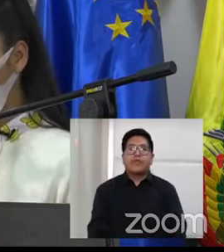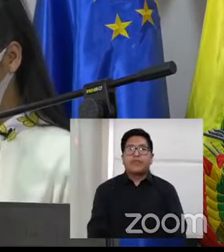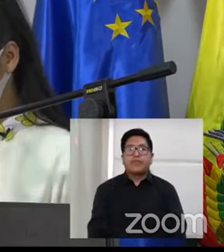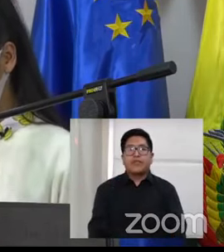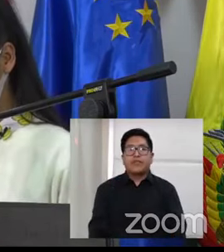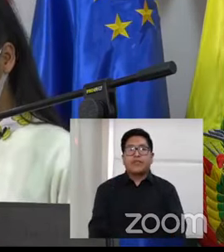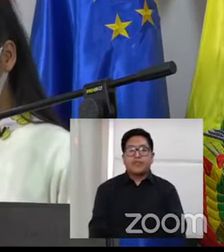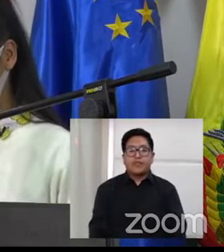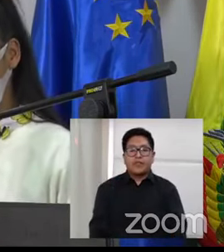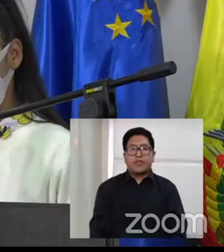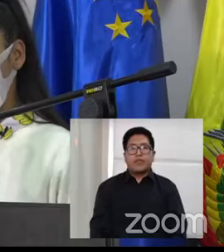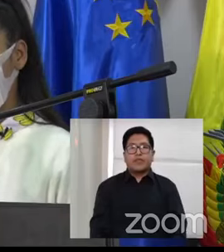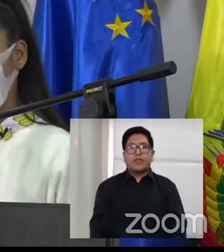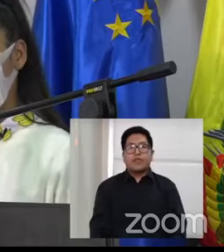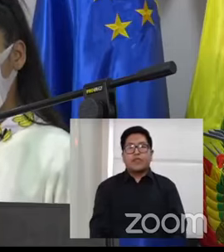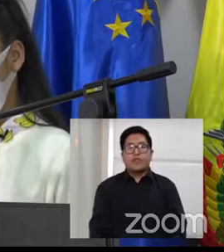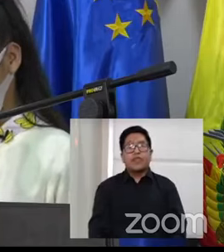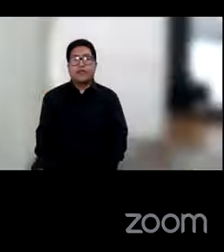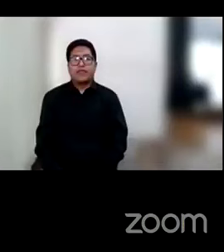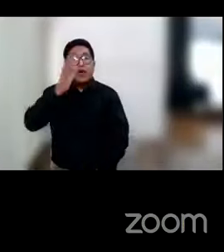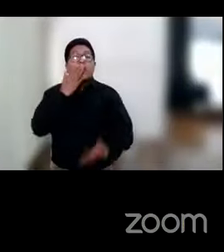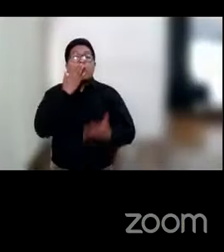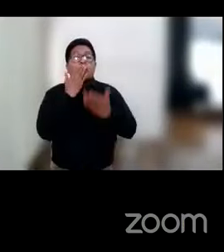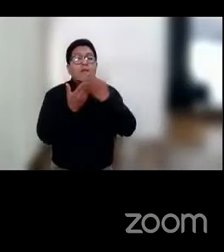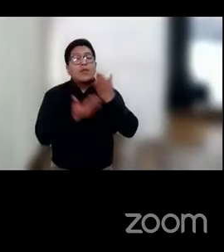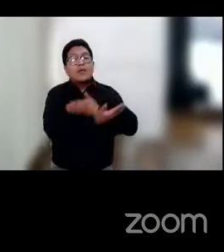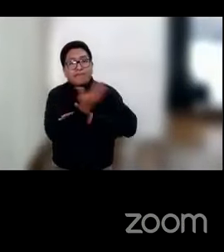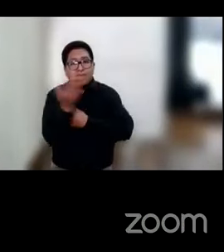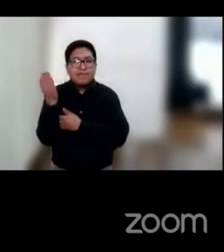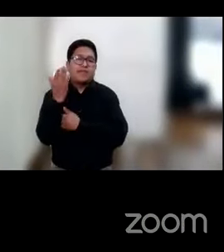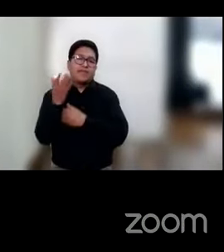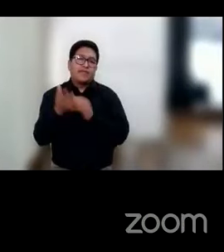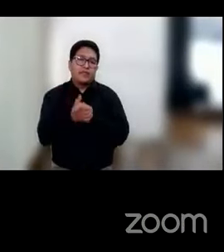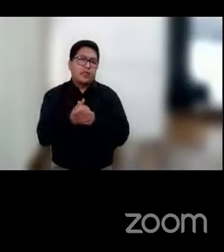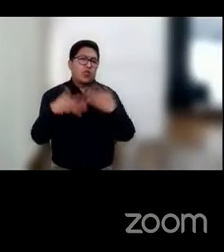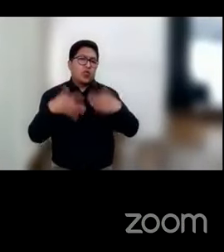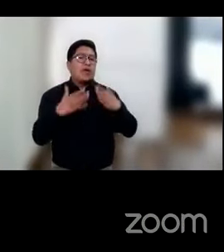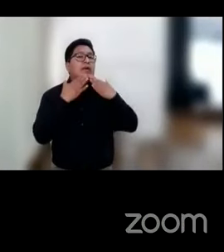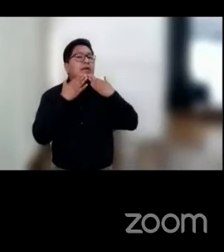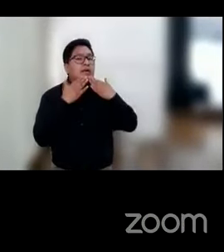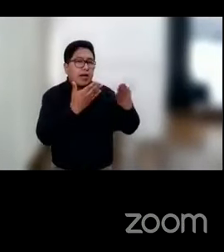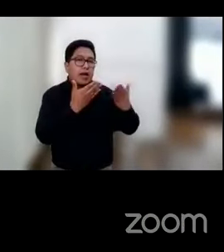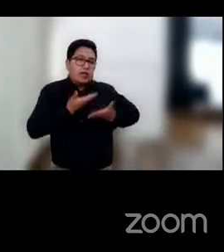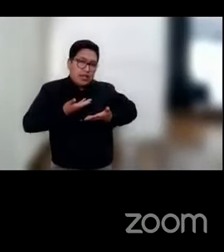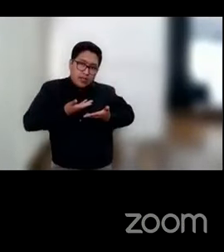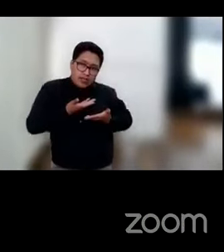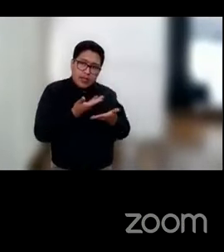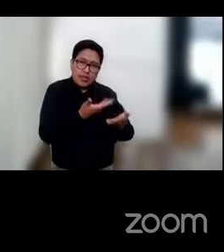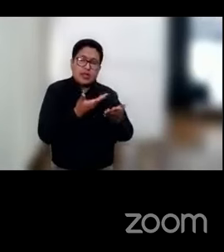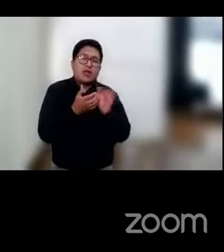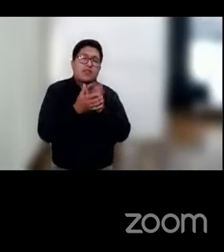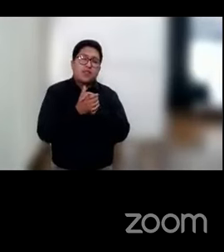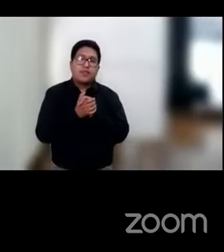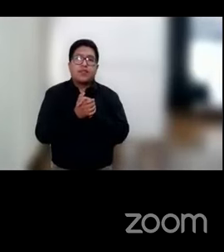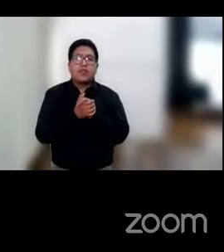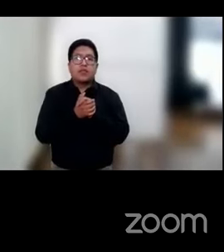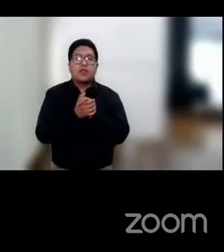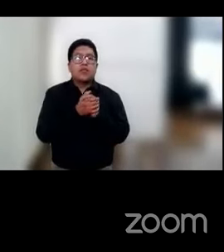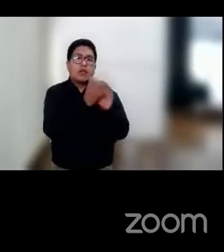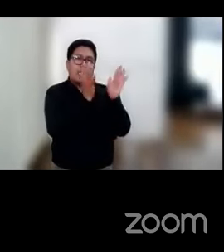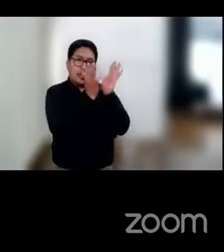hola muy buen día a todas ya todos y muchísimas gracias por esta invitación y de la